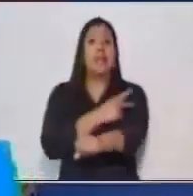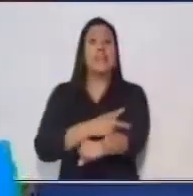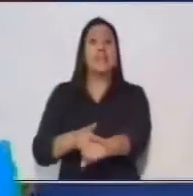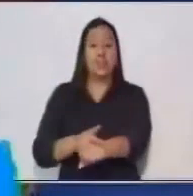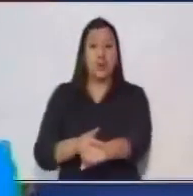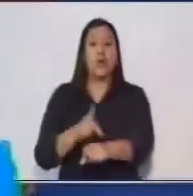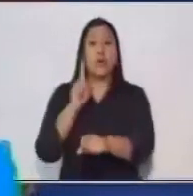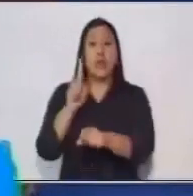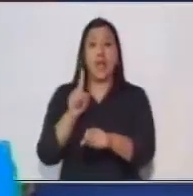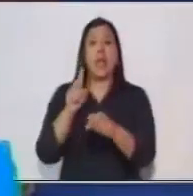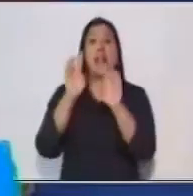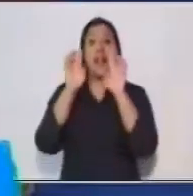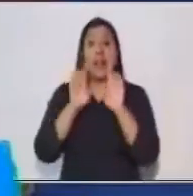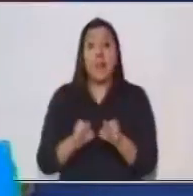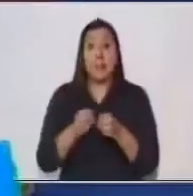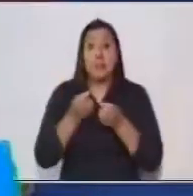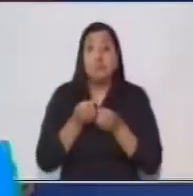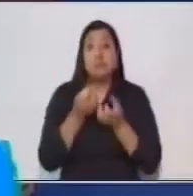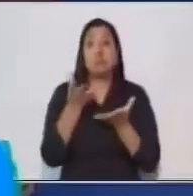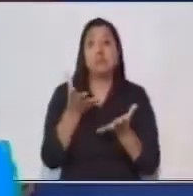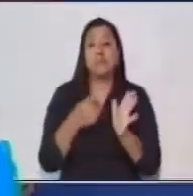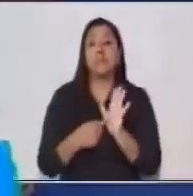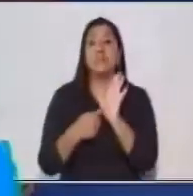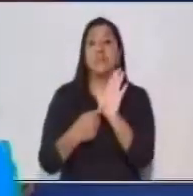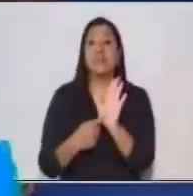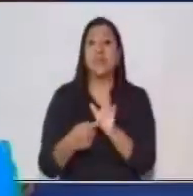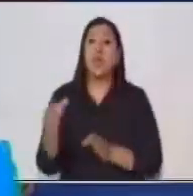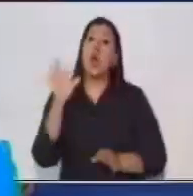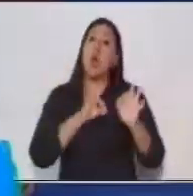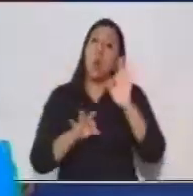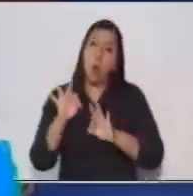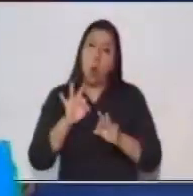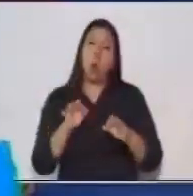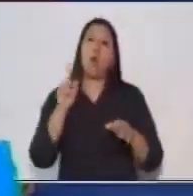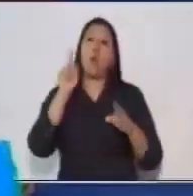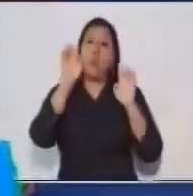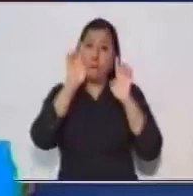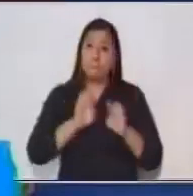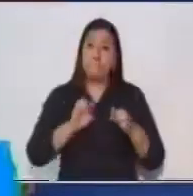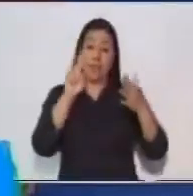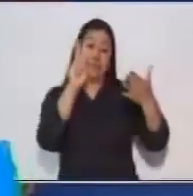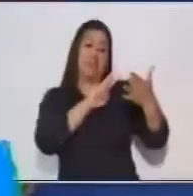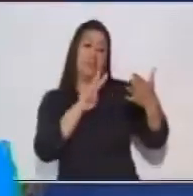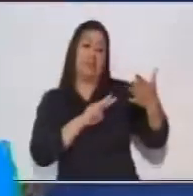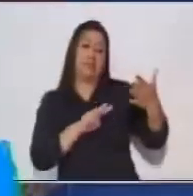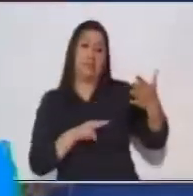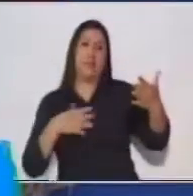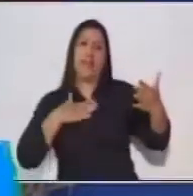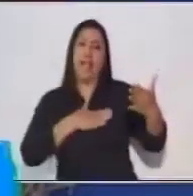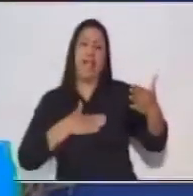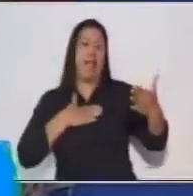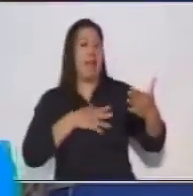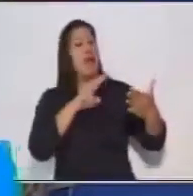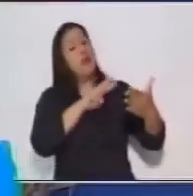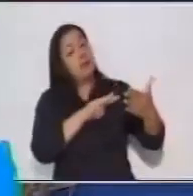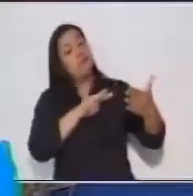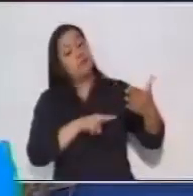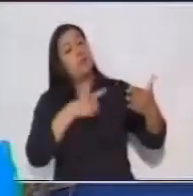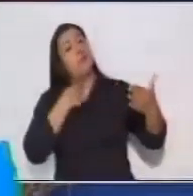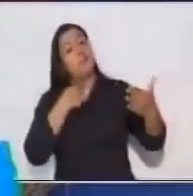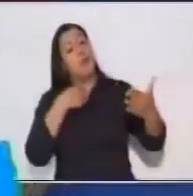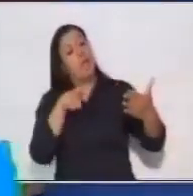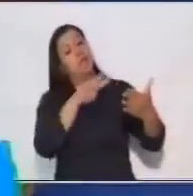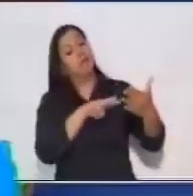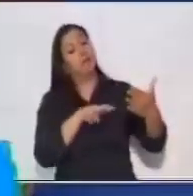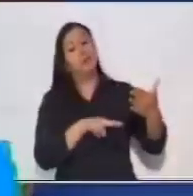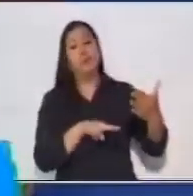está presentando, o bien el lector está disfrutando. Tenemos las acciones